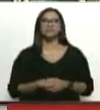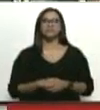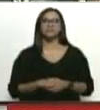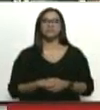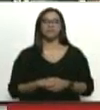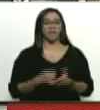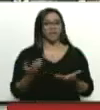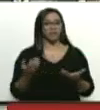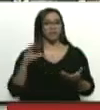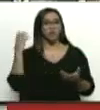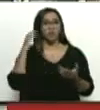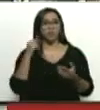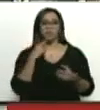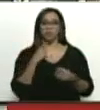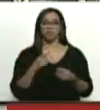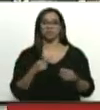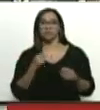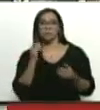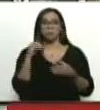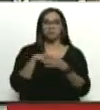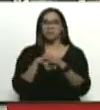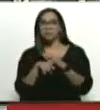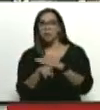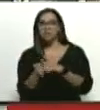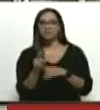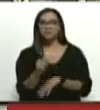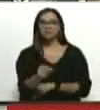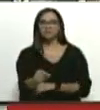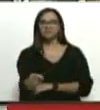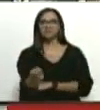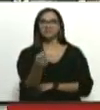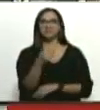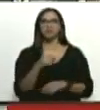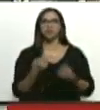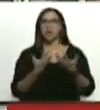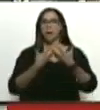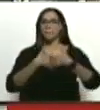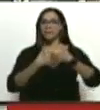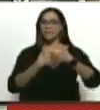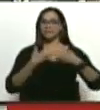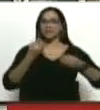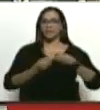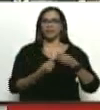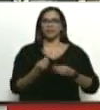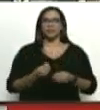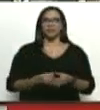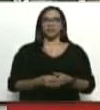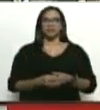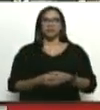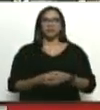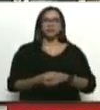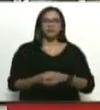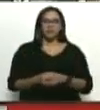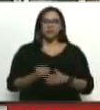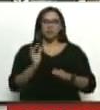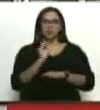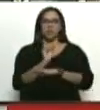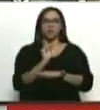Santander le dijo, no, vamos a meternos aquí con la empresa que va a hacer esto. Conviértase en el